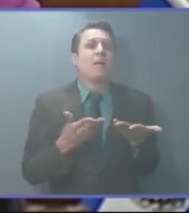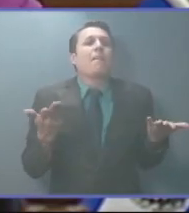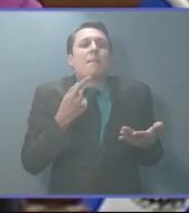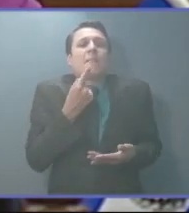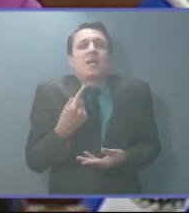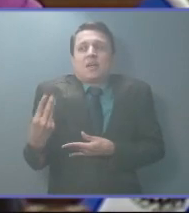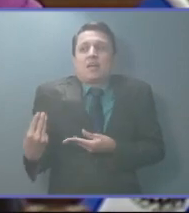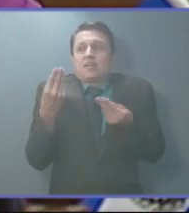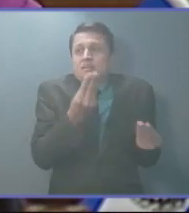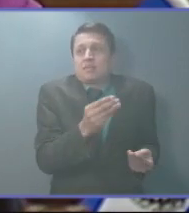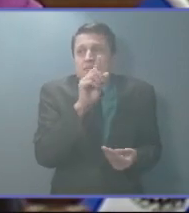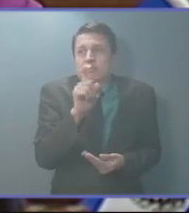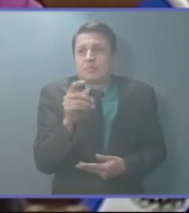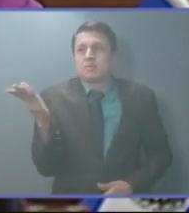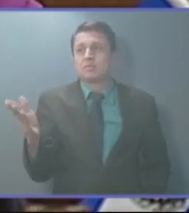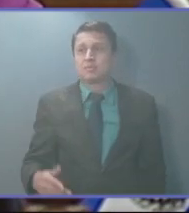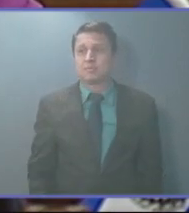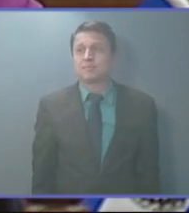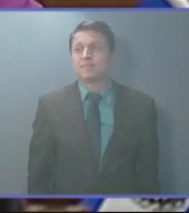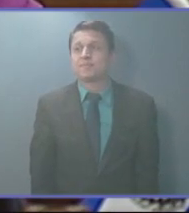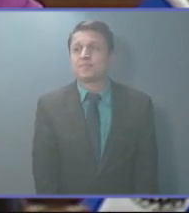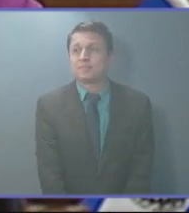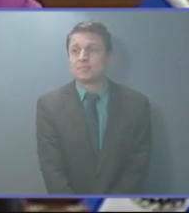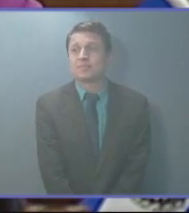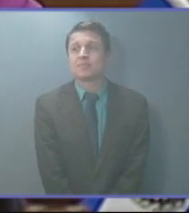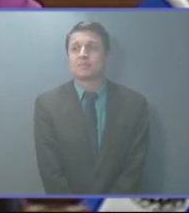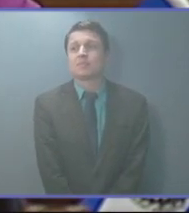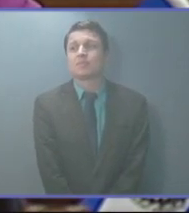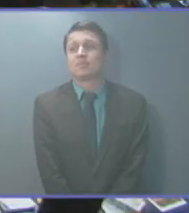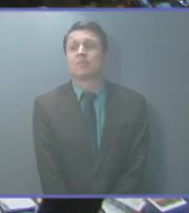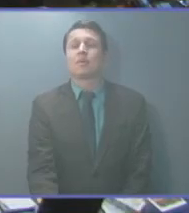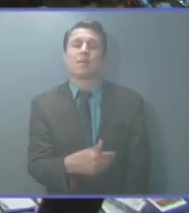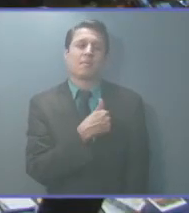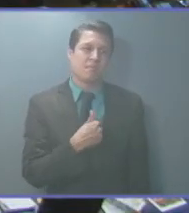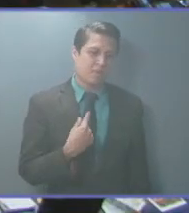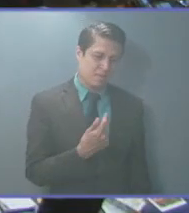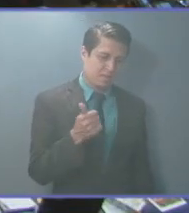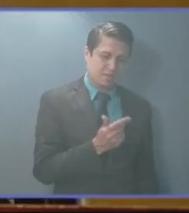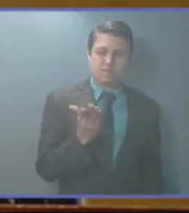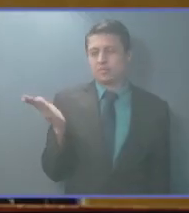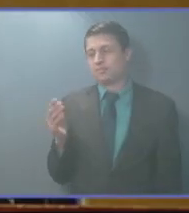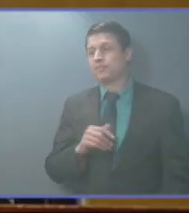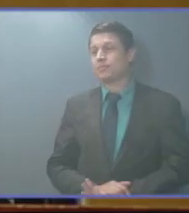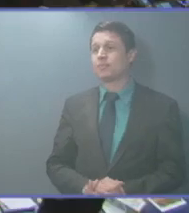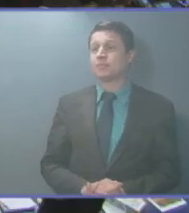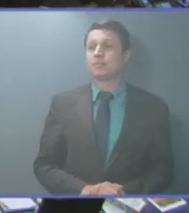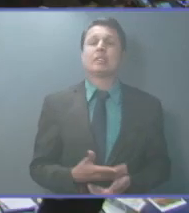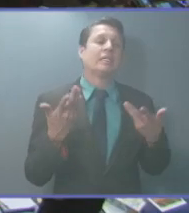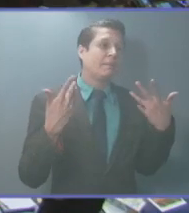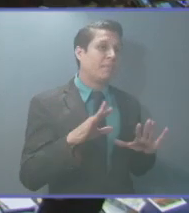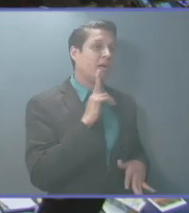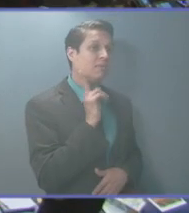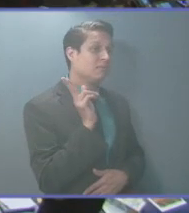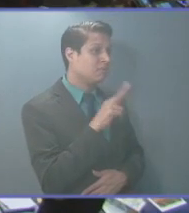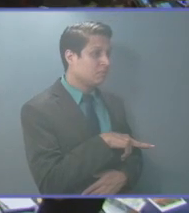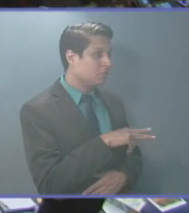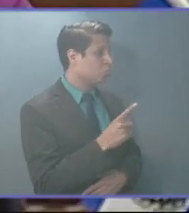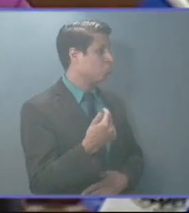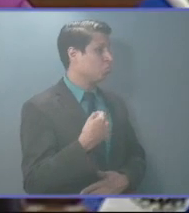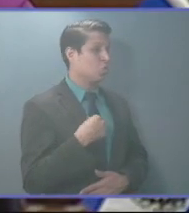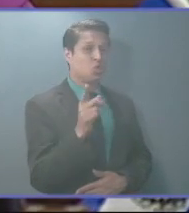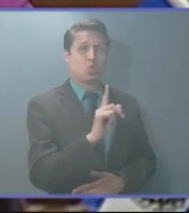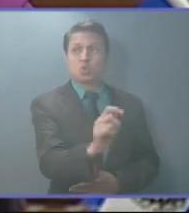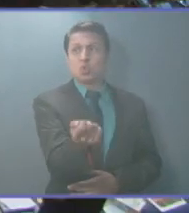hizo y señor ministro tiene la palabra ya le contesté yo no me hago